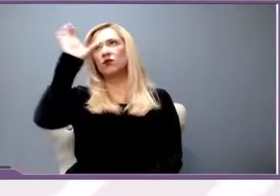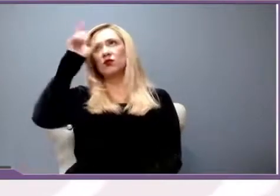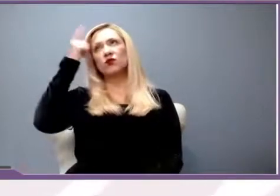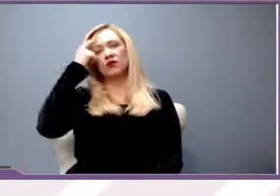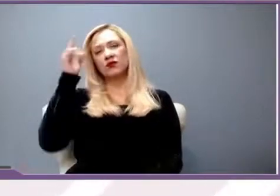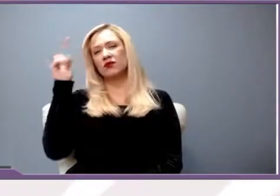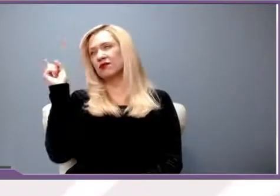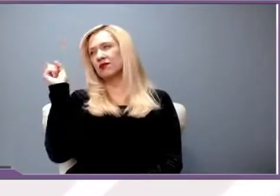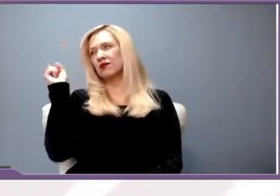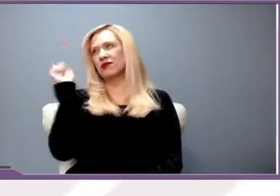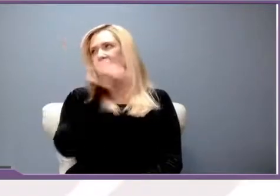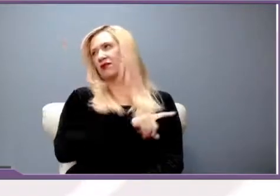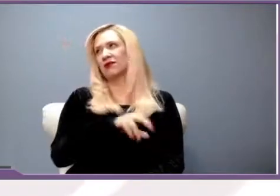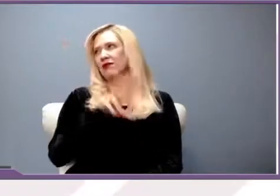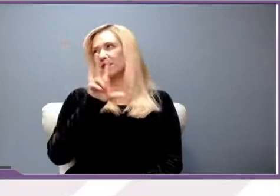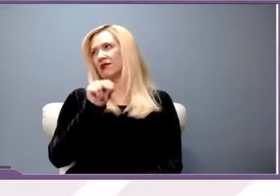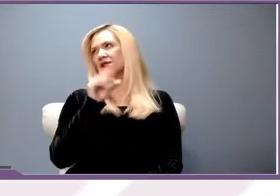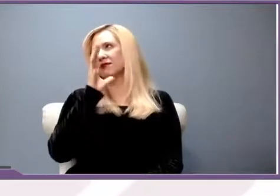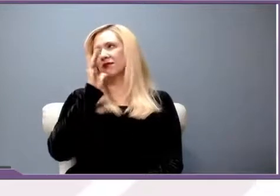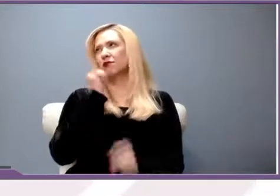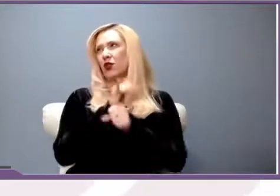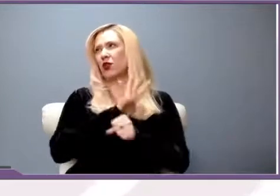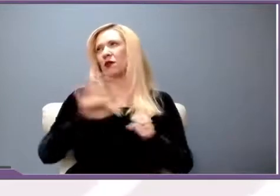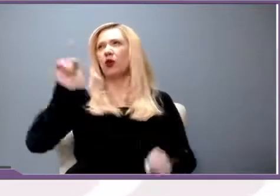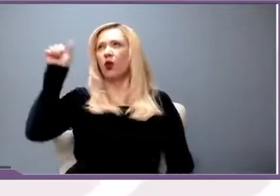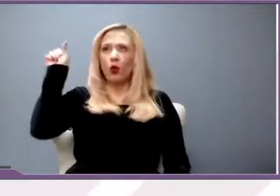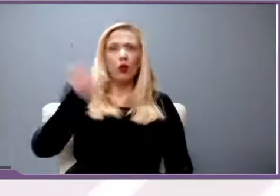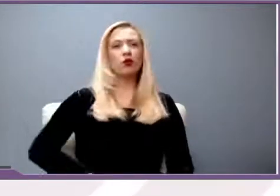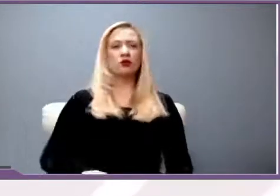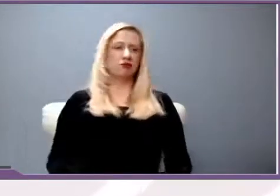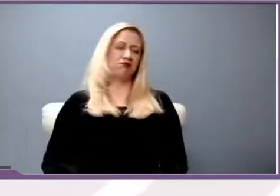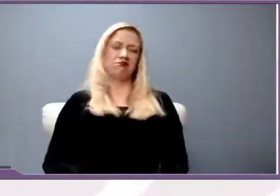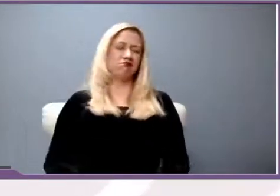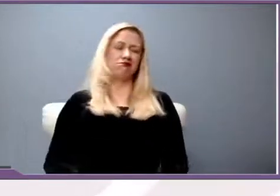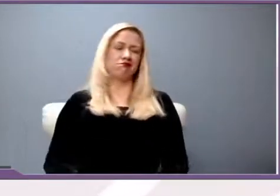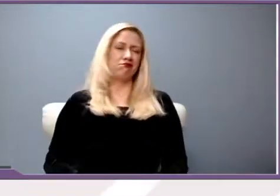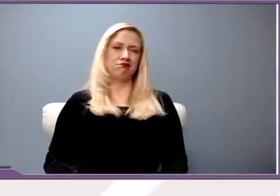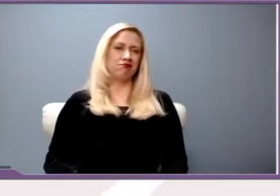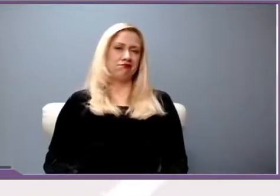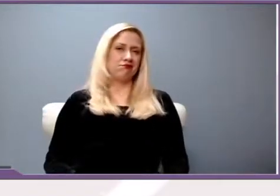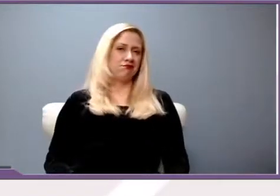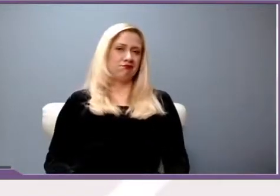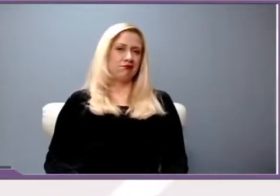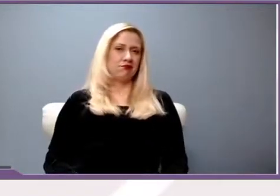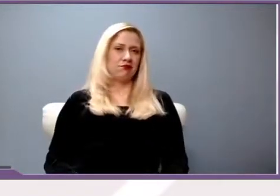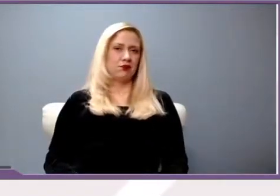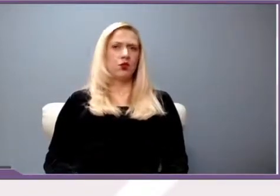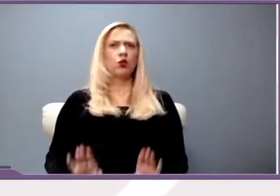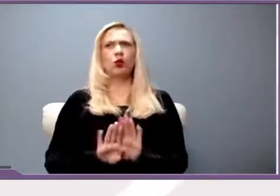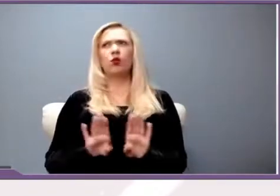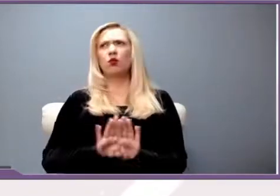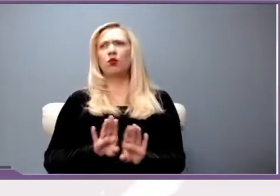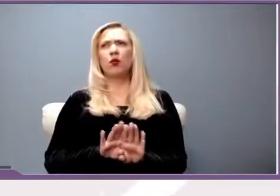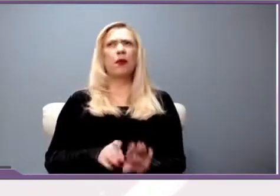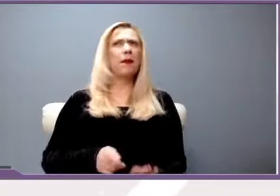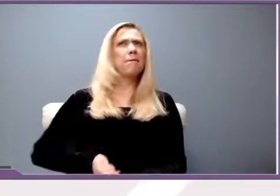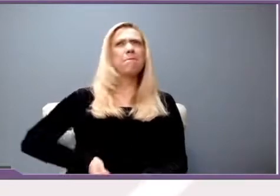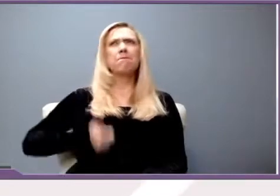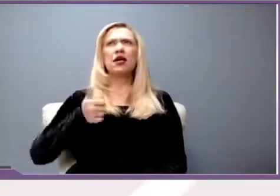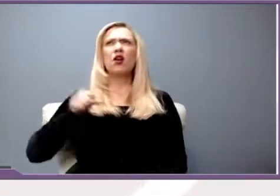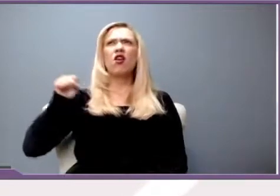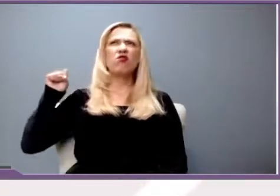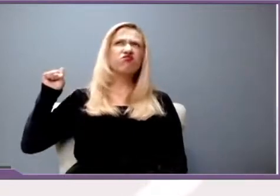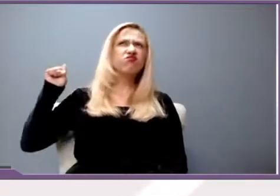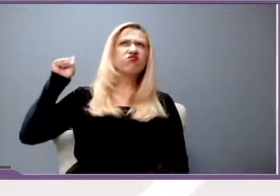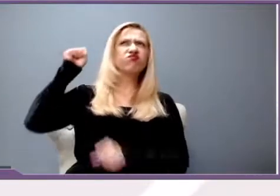hay que entender lo que no va a ocurrir de la noche a la mañana. De hecho, les podemos decir que los primeros acciones de activismo antigordofobia son